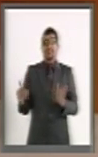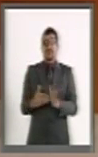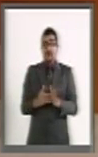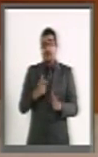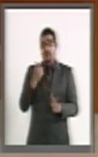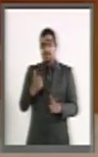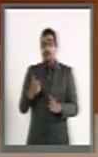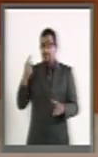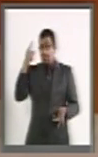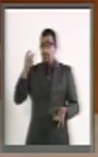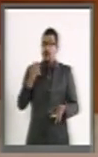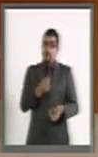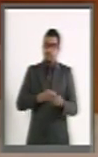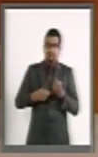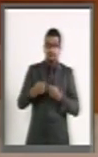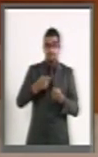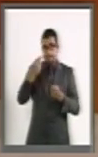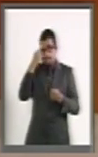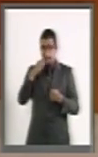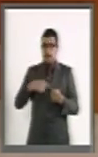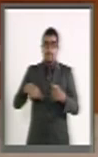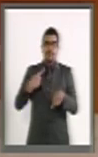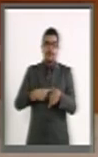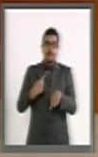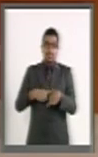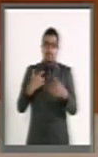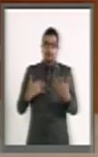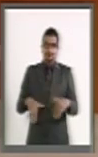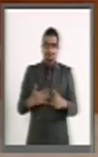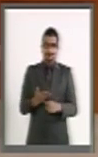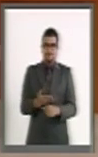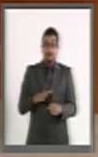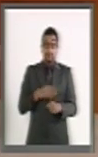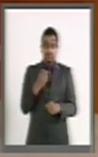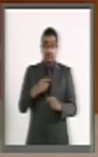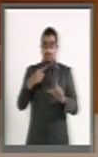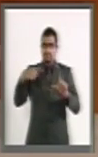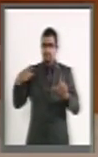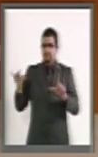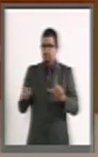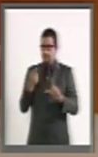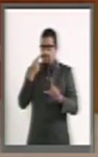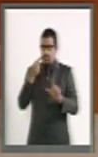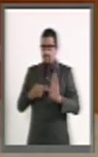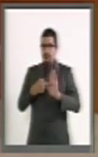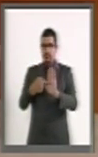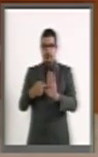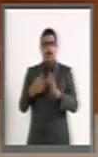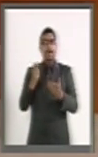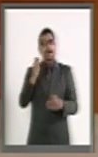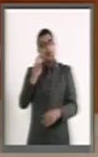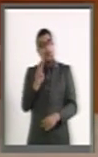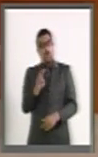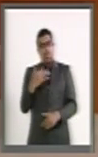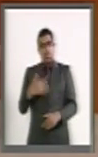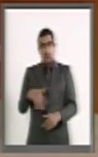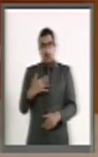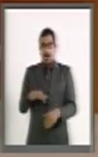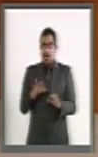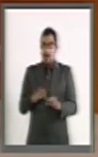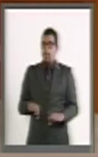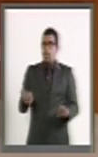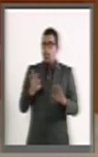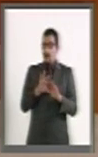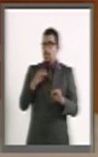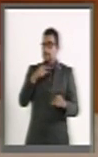48,000 millones de pesos para el manejo de este padecimiento. La encuesta nacional ofrece datos de significativos